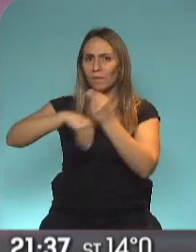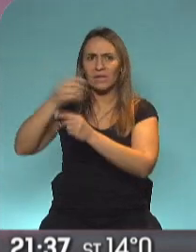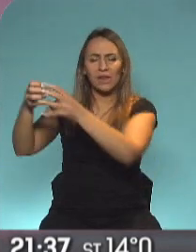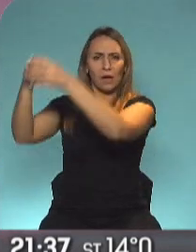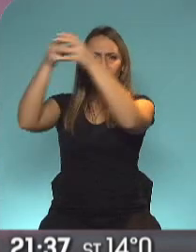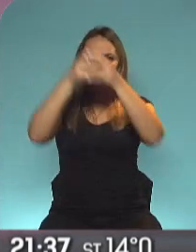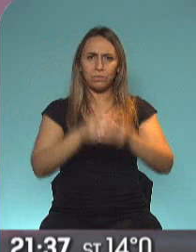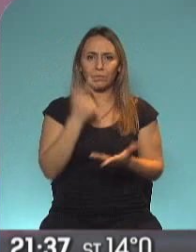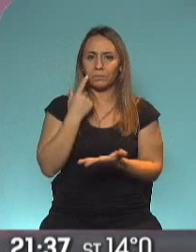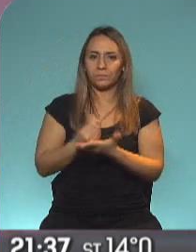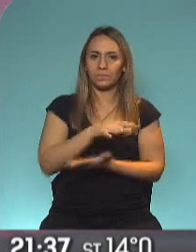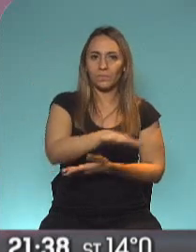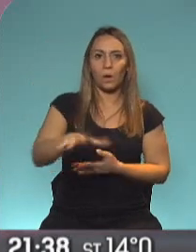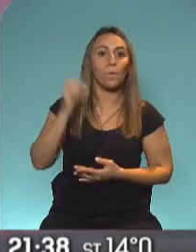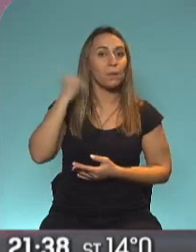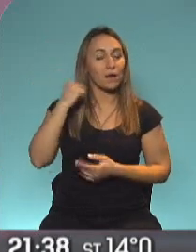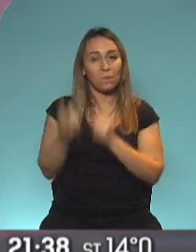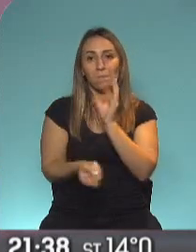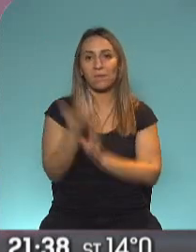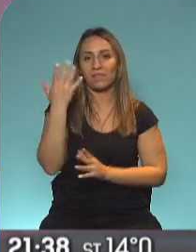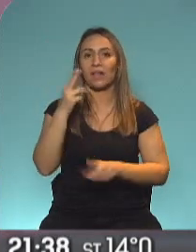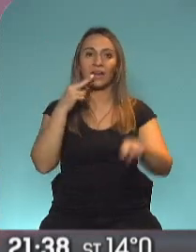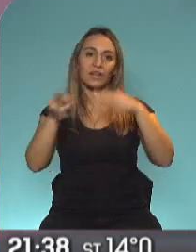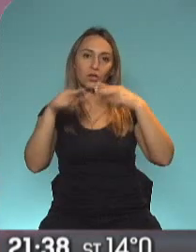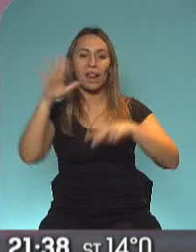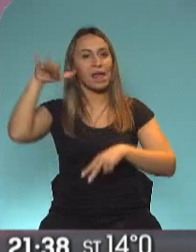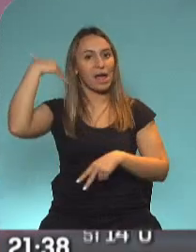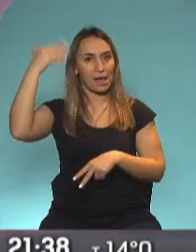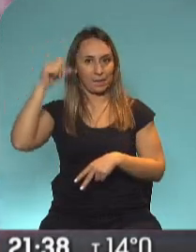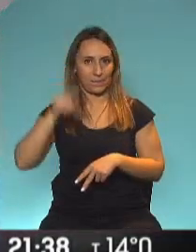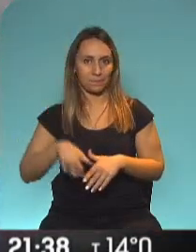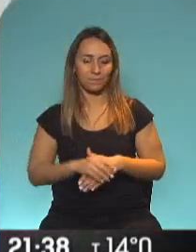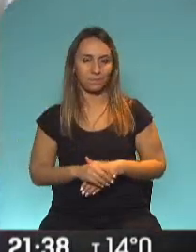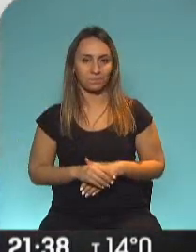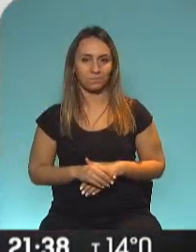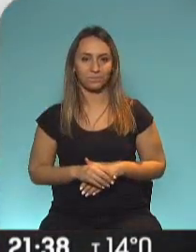radicó en Palermo y abrió un restaurante árabe. Esta es su historia.